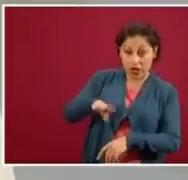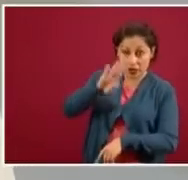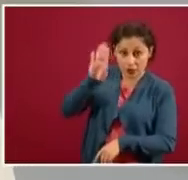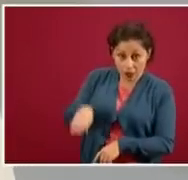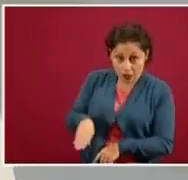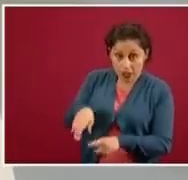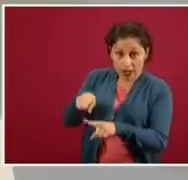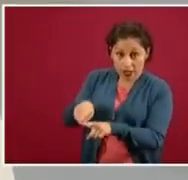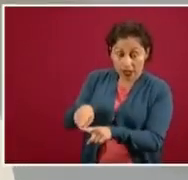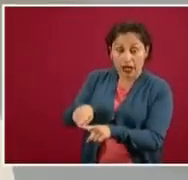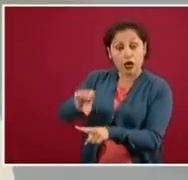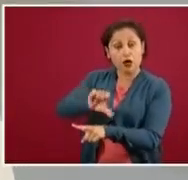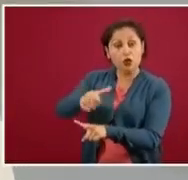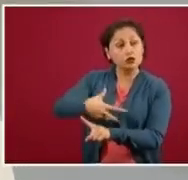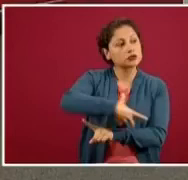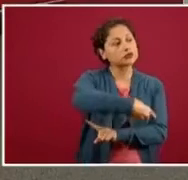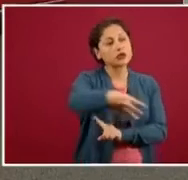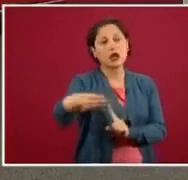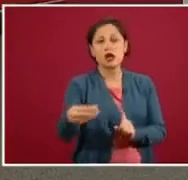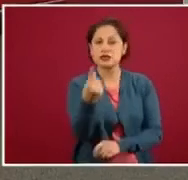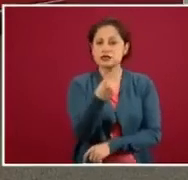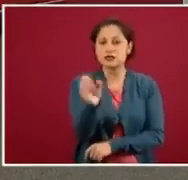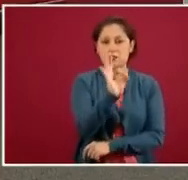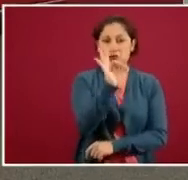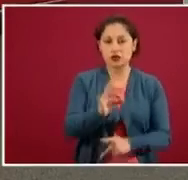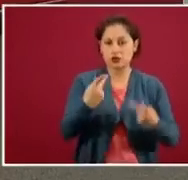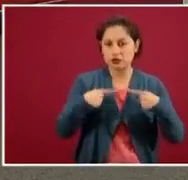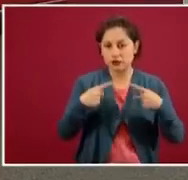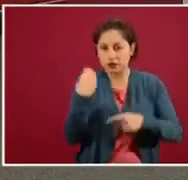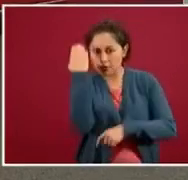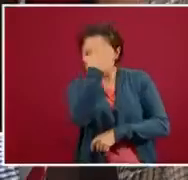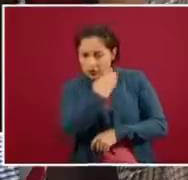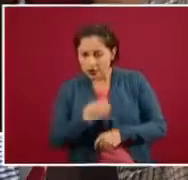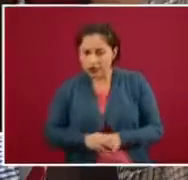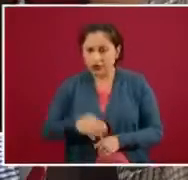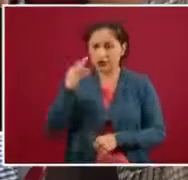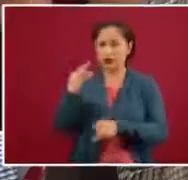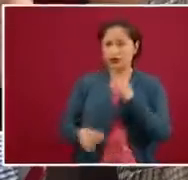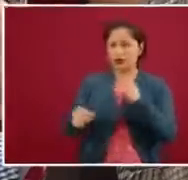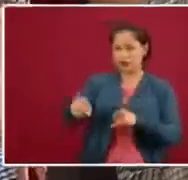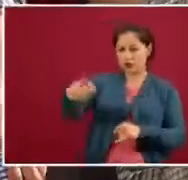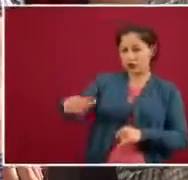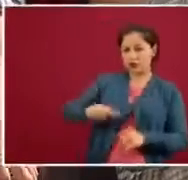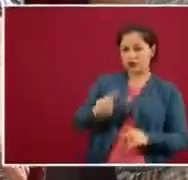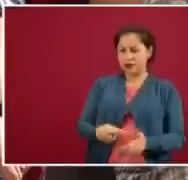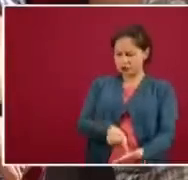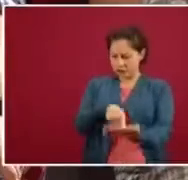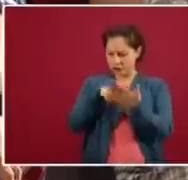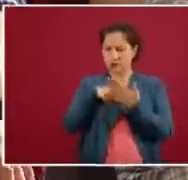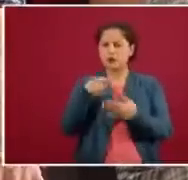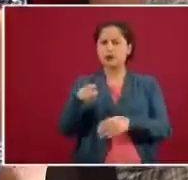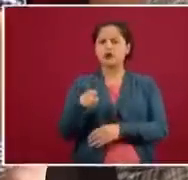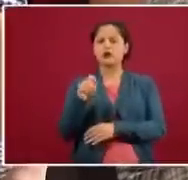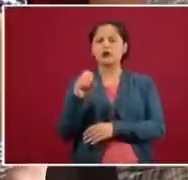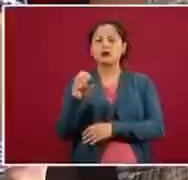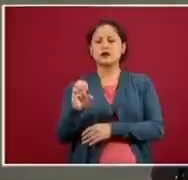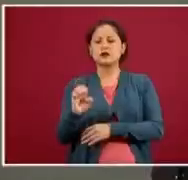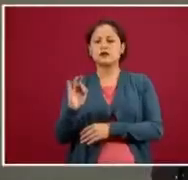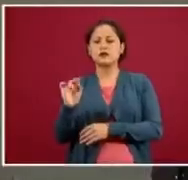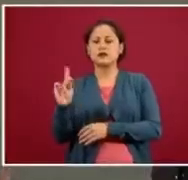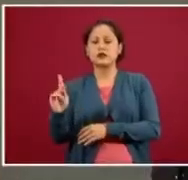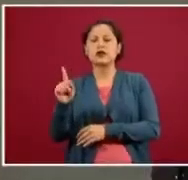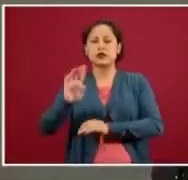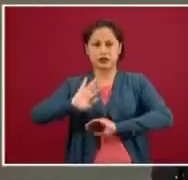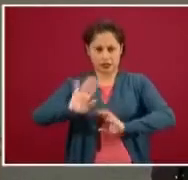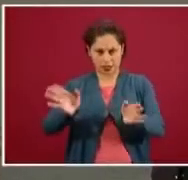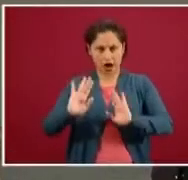muestras para el diagnóstico por laboratorio. Finalmente, ¿cuándo me presumen los EPP? ¿Cómo? ¿Cuándo me presumen los EPP? Los EPP ya se empezaron